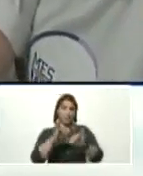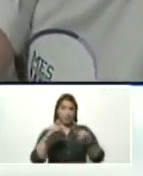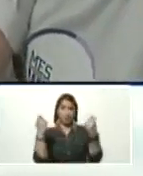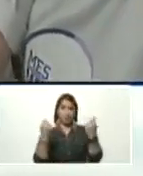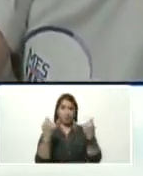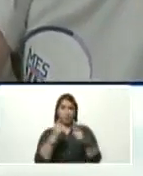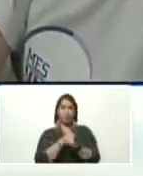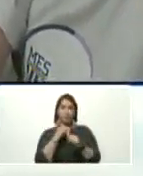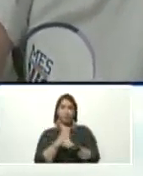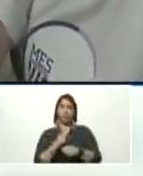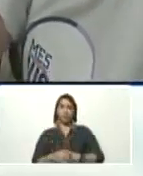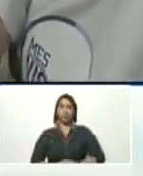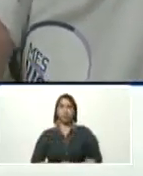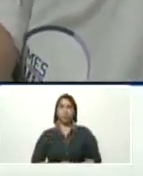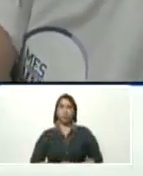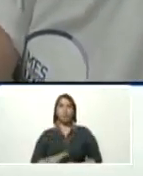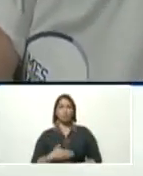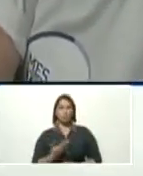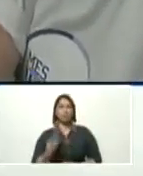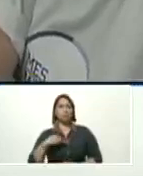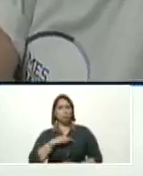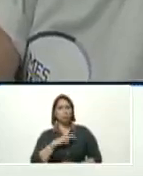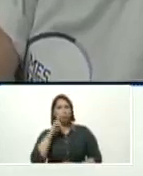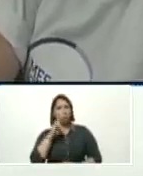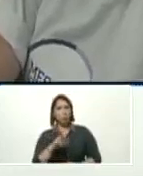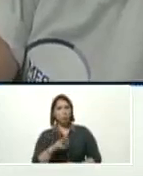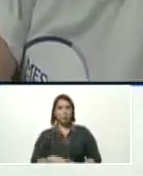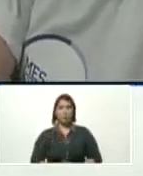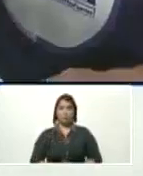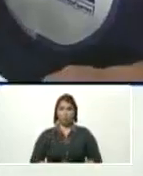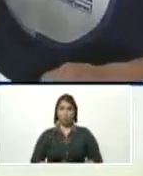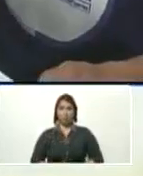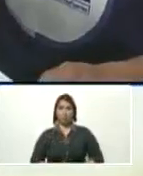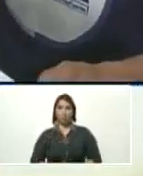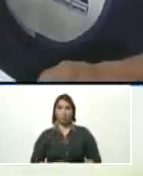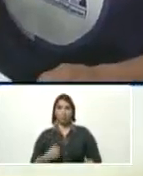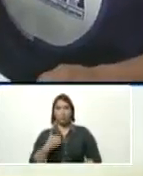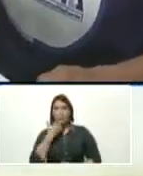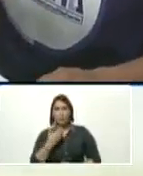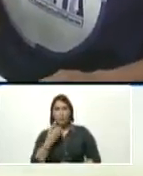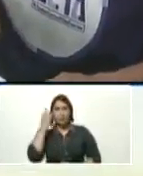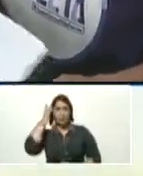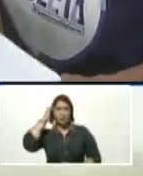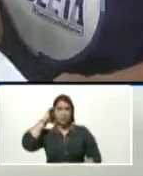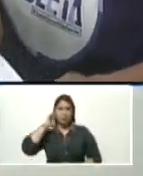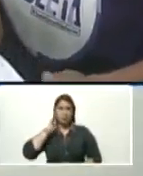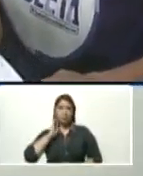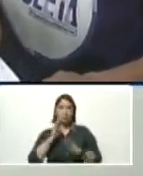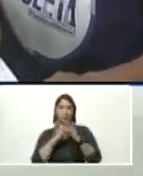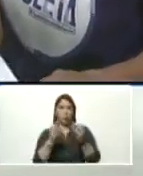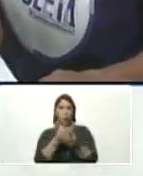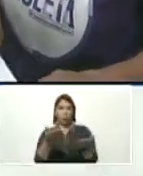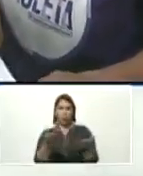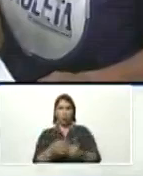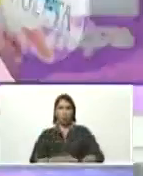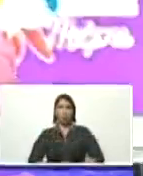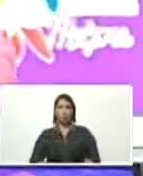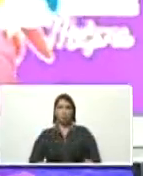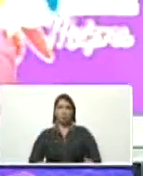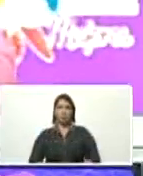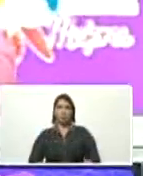jornada que podemos nosotros observar. Yo le pido a todas ustedes